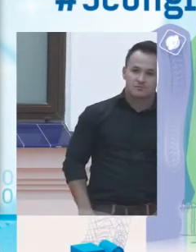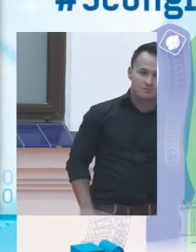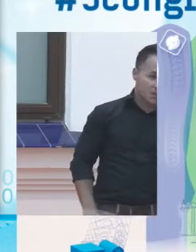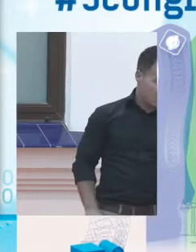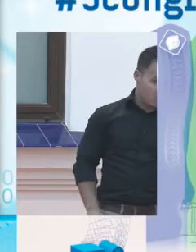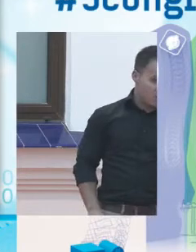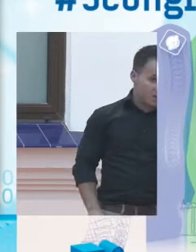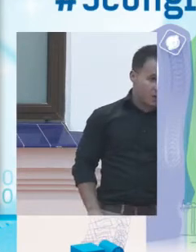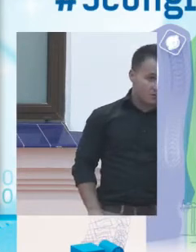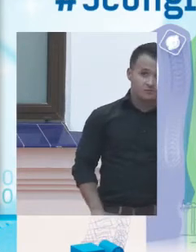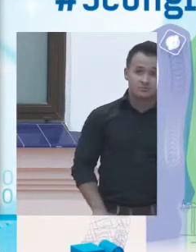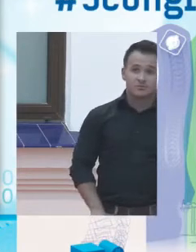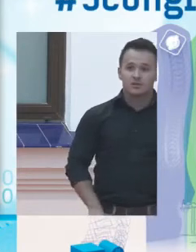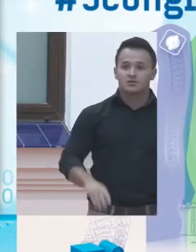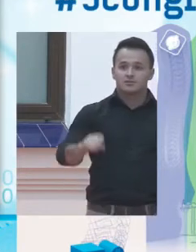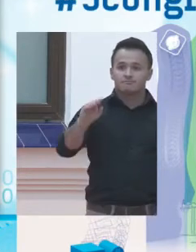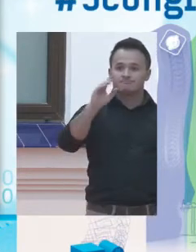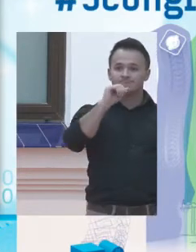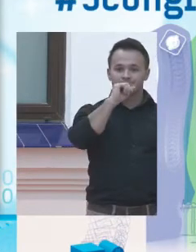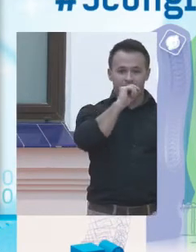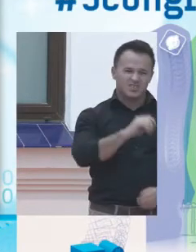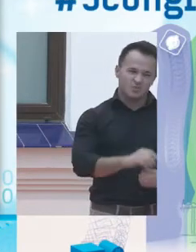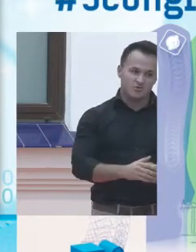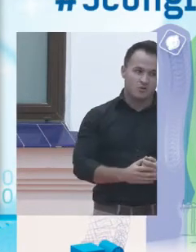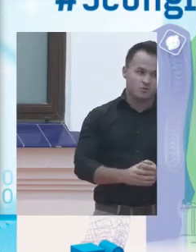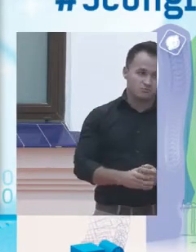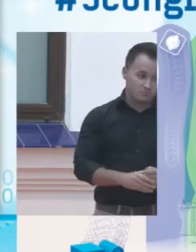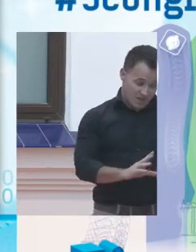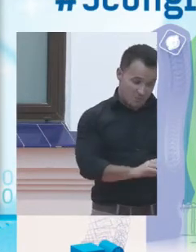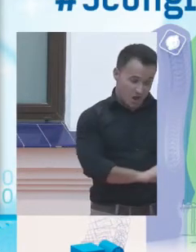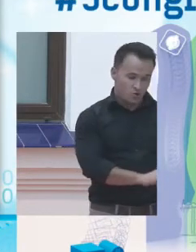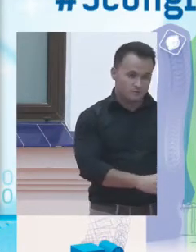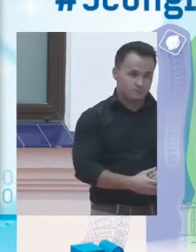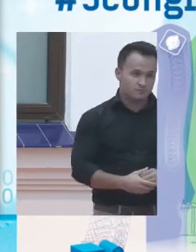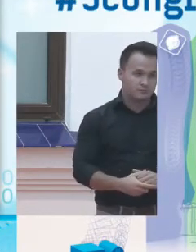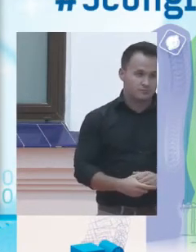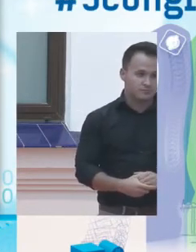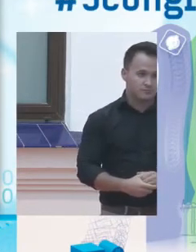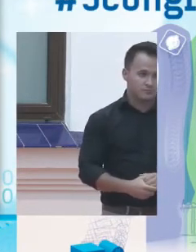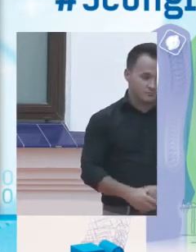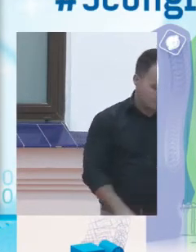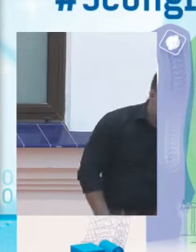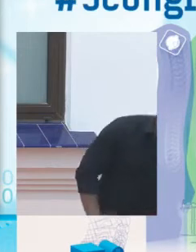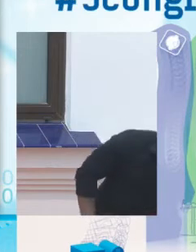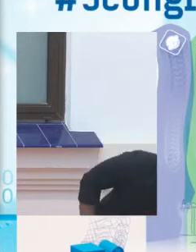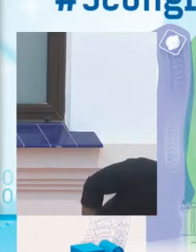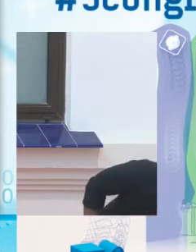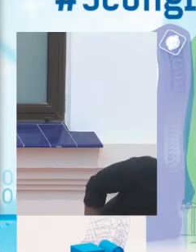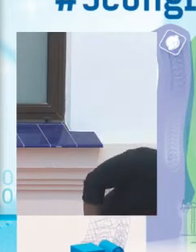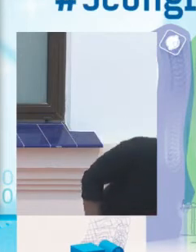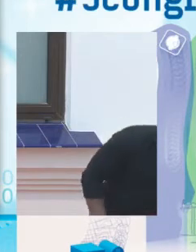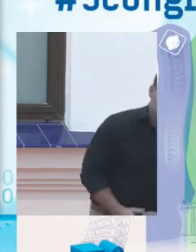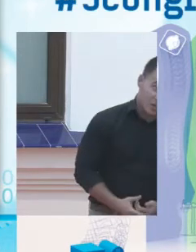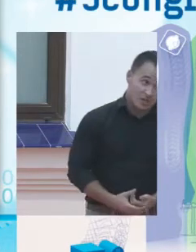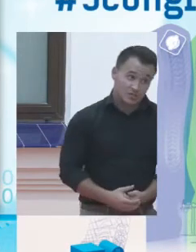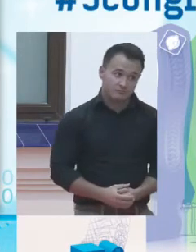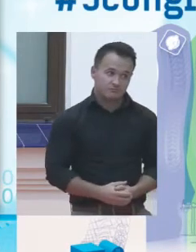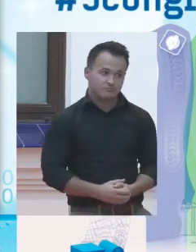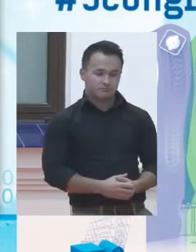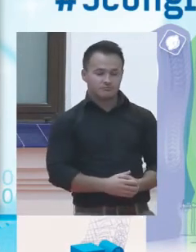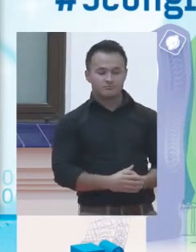al mercado laboral. Y como colofón, la parte que se corresponde con los servicios en la nube, que es cómo al final